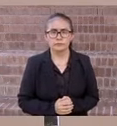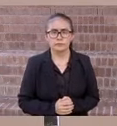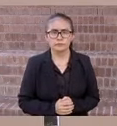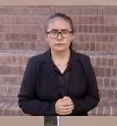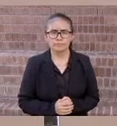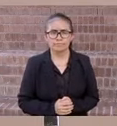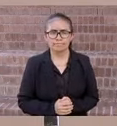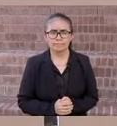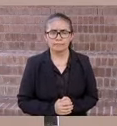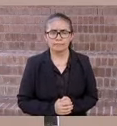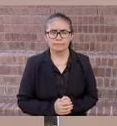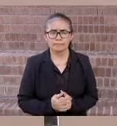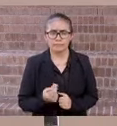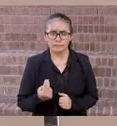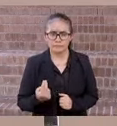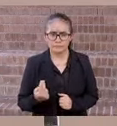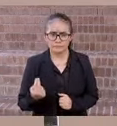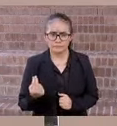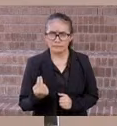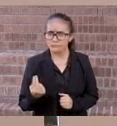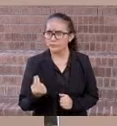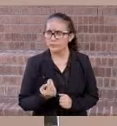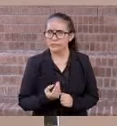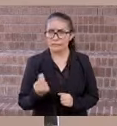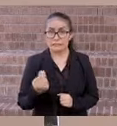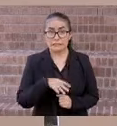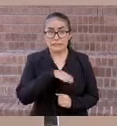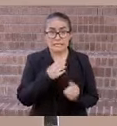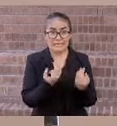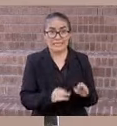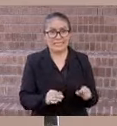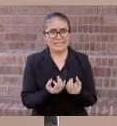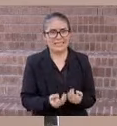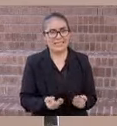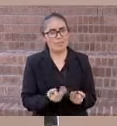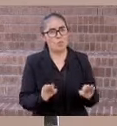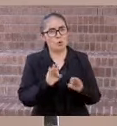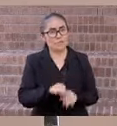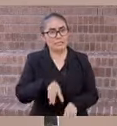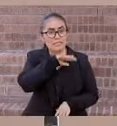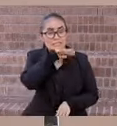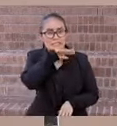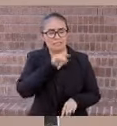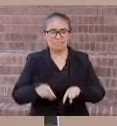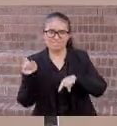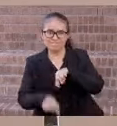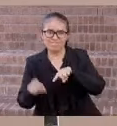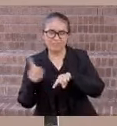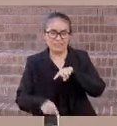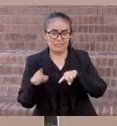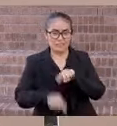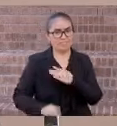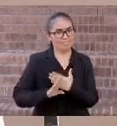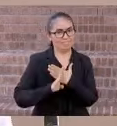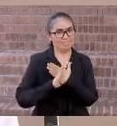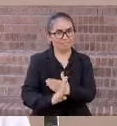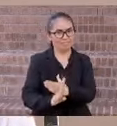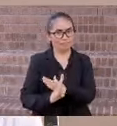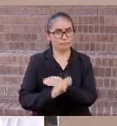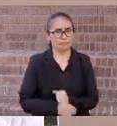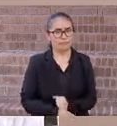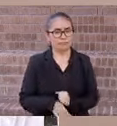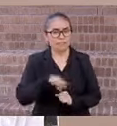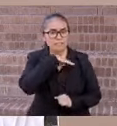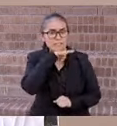necesario de limpiar de corrupción a nuestro país de desterrar la corrupción